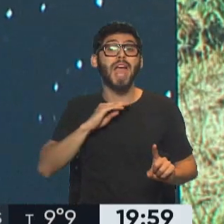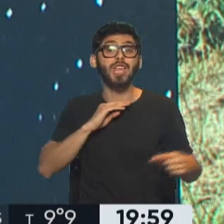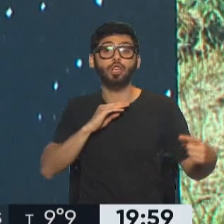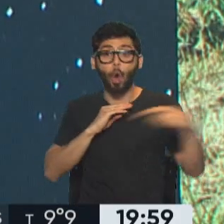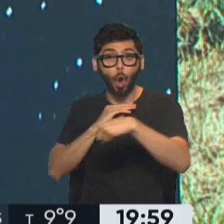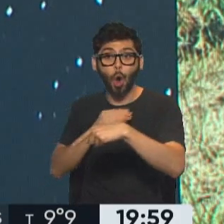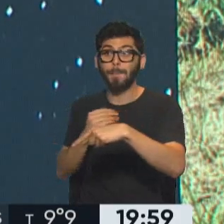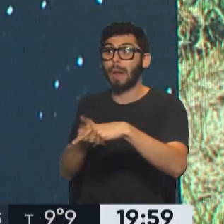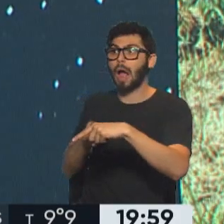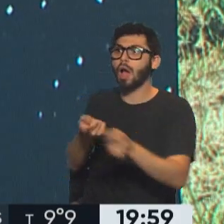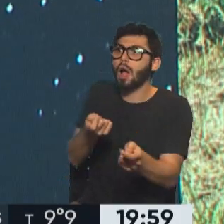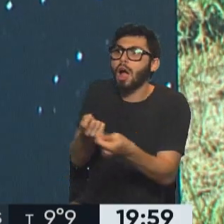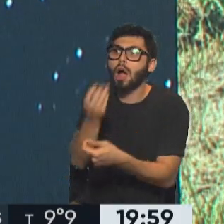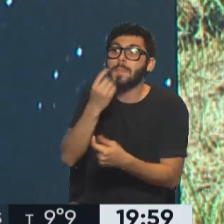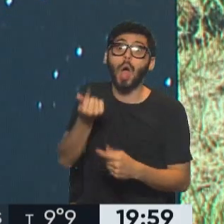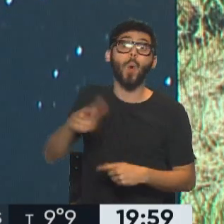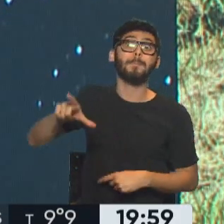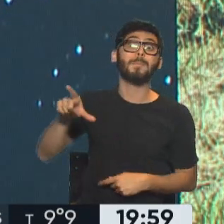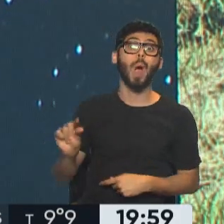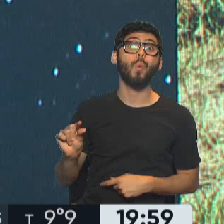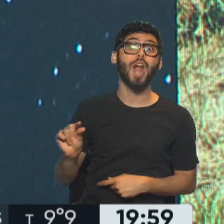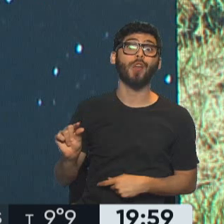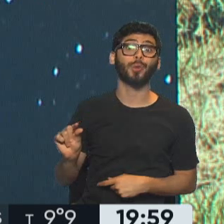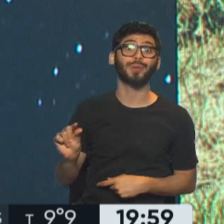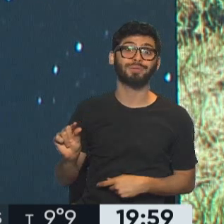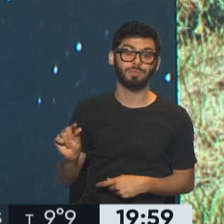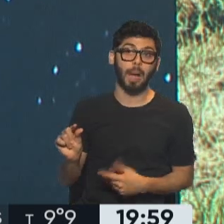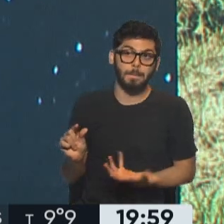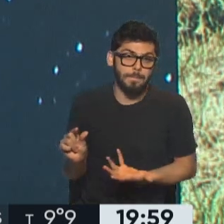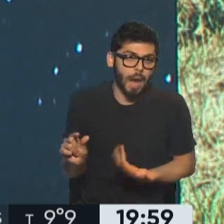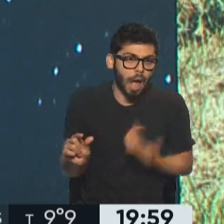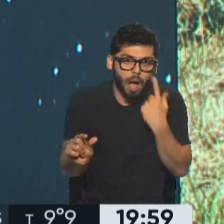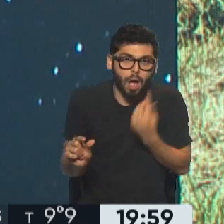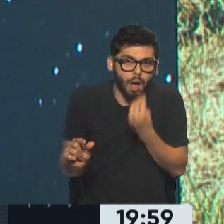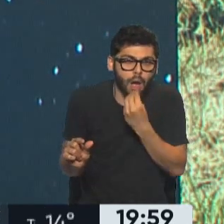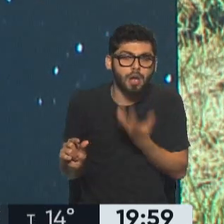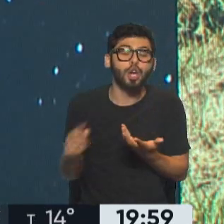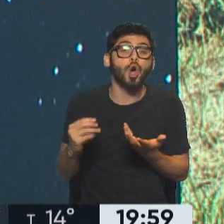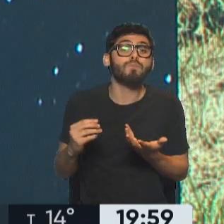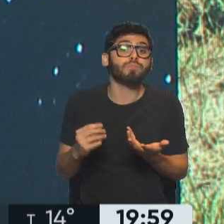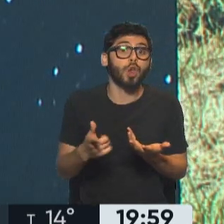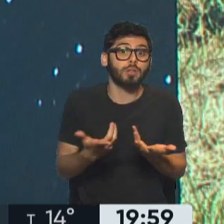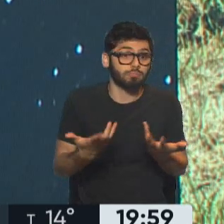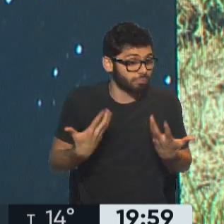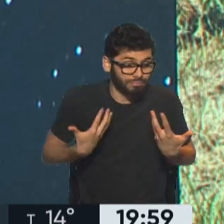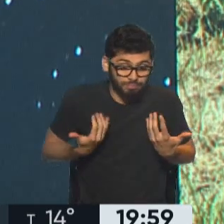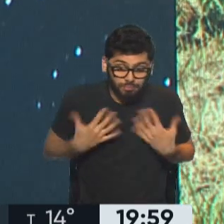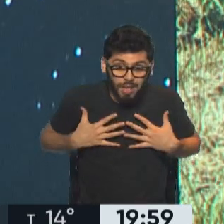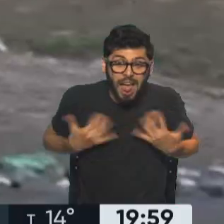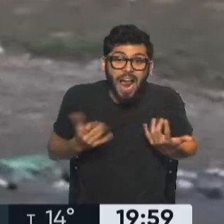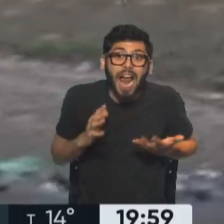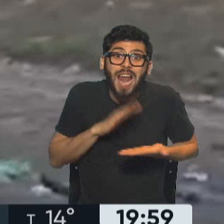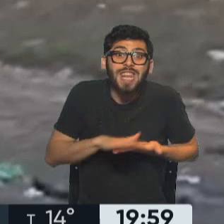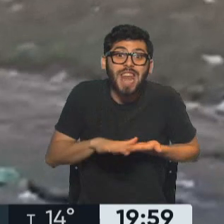más baratos en México y de esa manera, bueno, garantizar su alimento. ¿Por qué? Porque están totalmente desprovistos. Están en